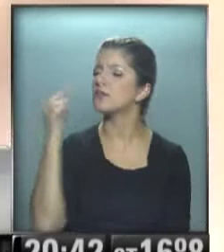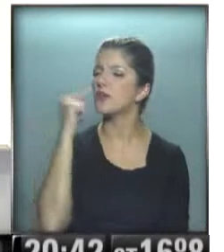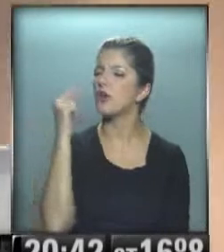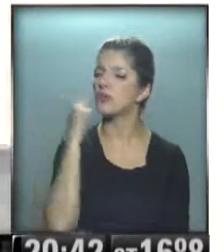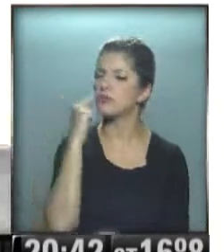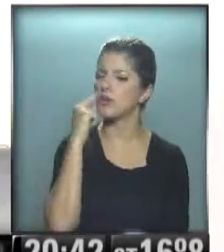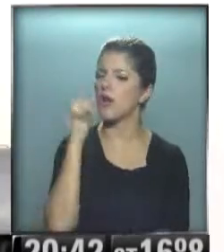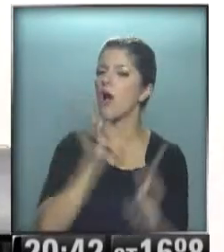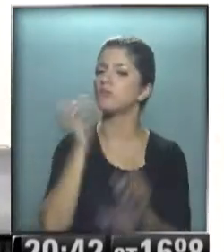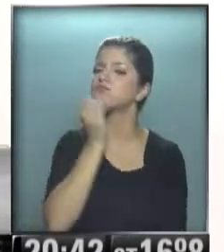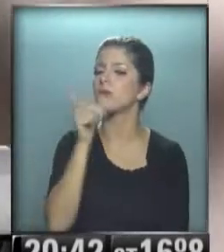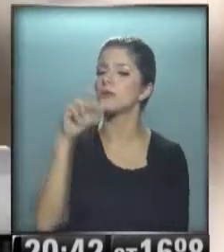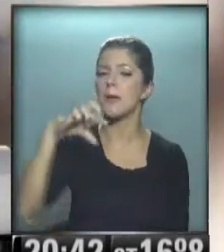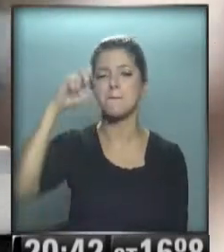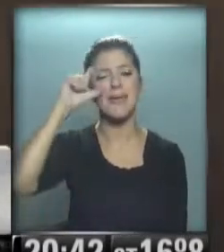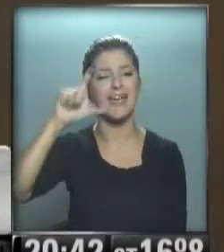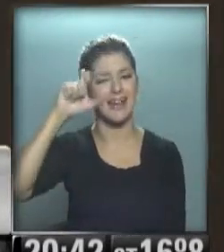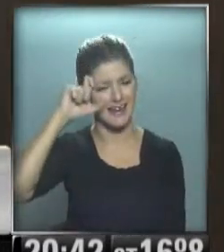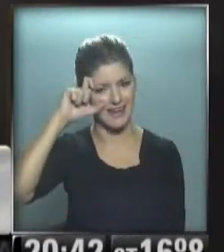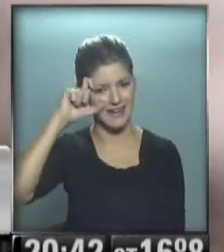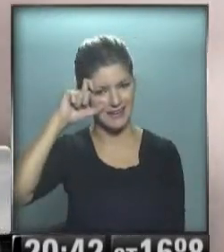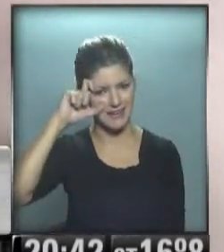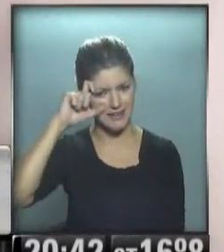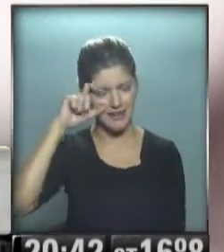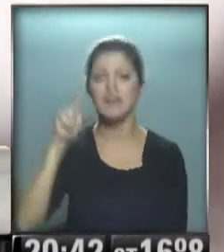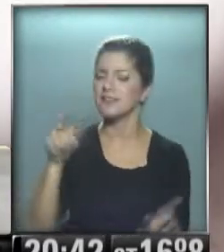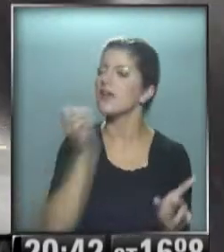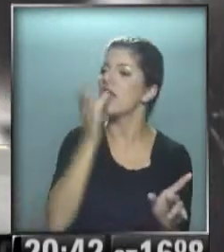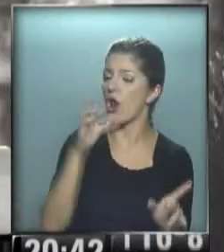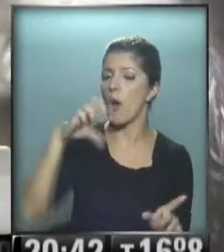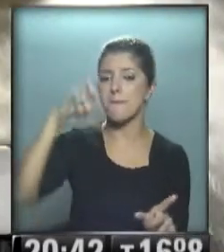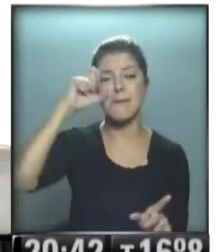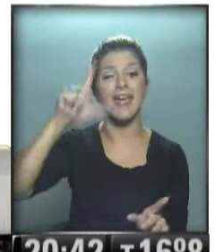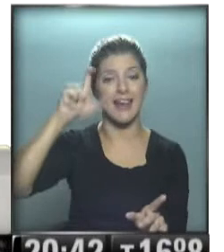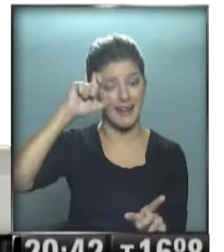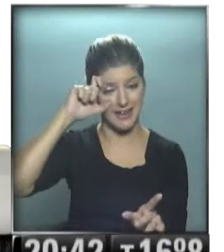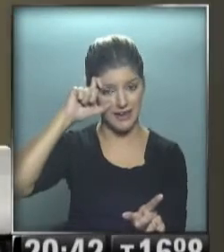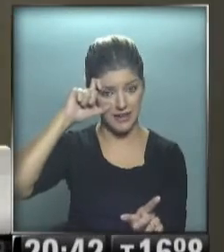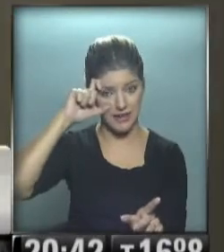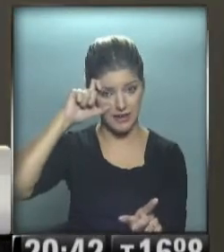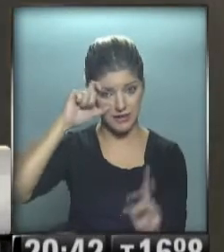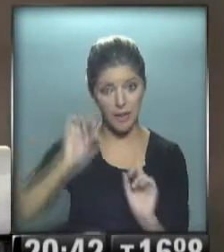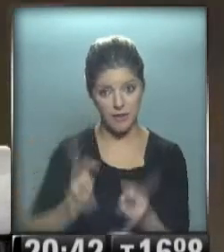Se conocieron declaraciones de Pelé, Pablo. Sí, porque, ¿sabes? Sí. Se conocieron declaraciones de Pelé también, ¿no?